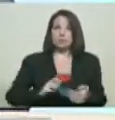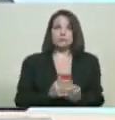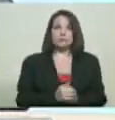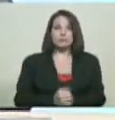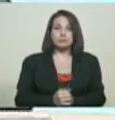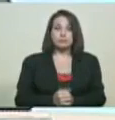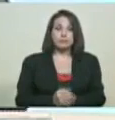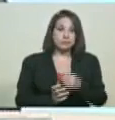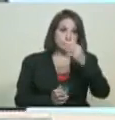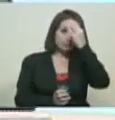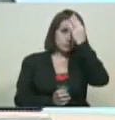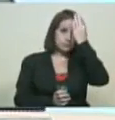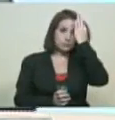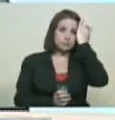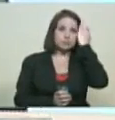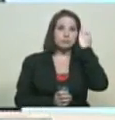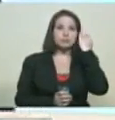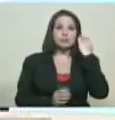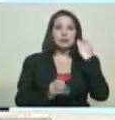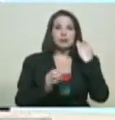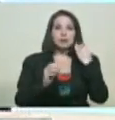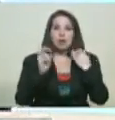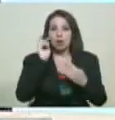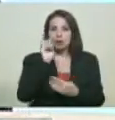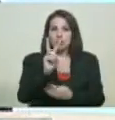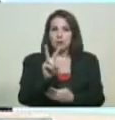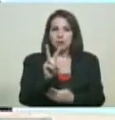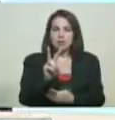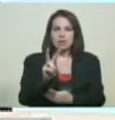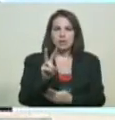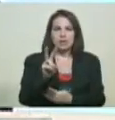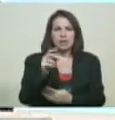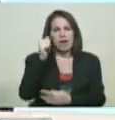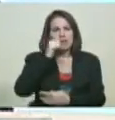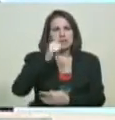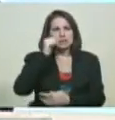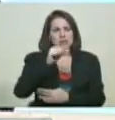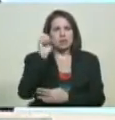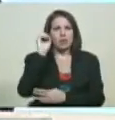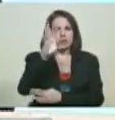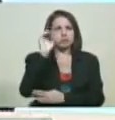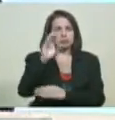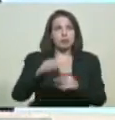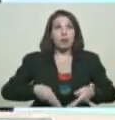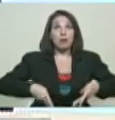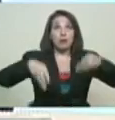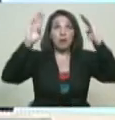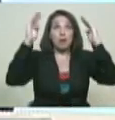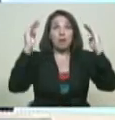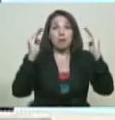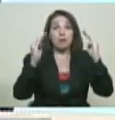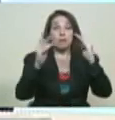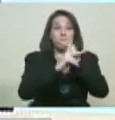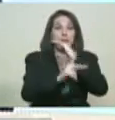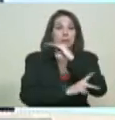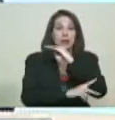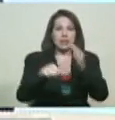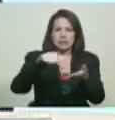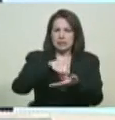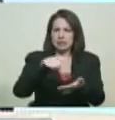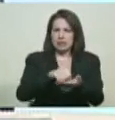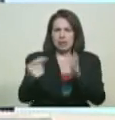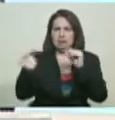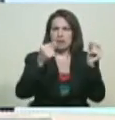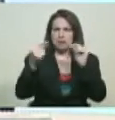y el sábado fue una asamblea en parque central en la sala plenaria debate ya en